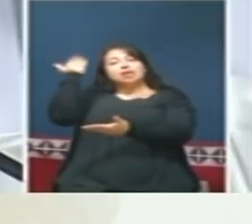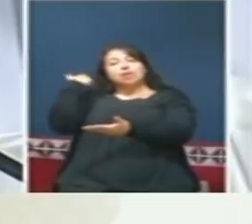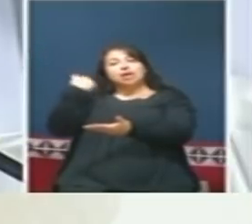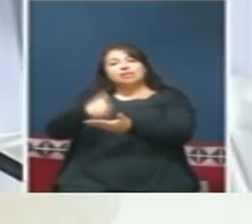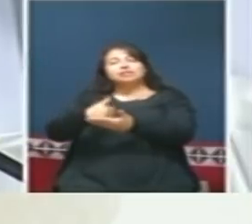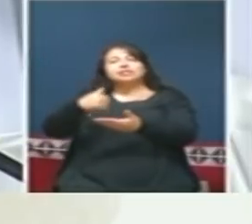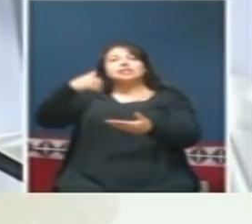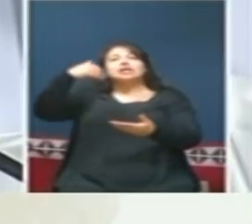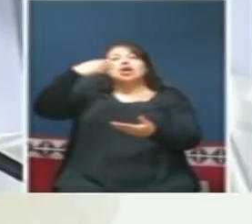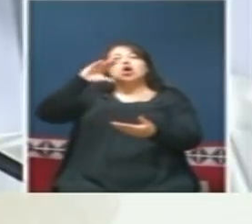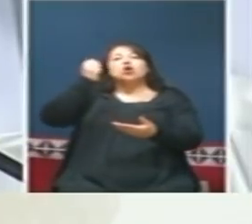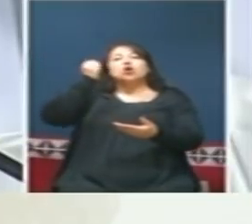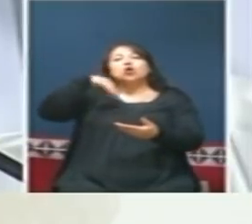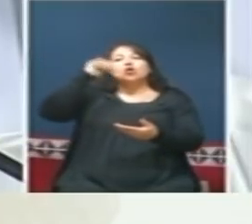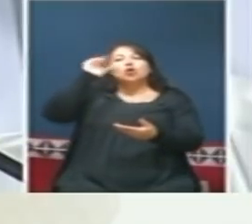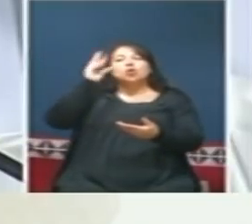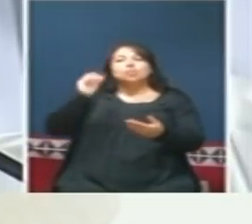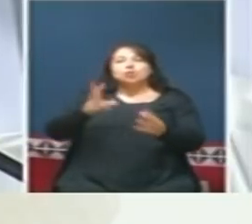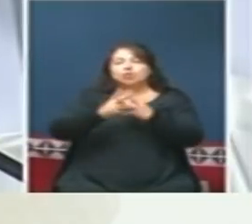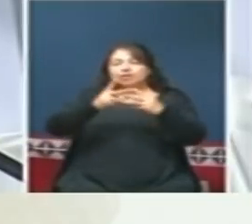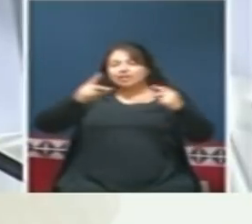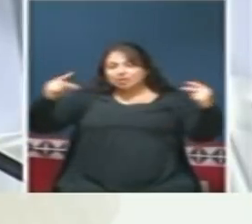tocó culminar el proceso canónico de la beatificación.